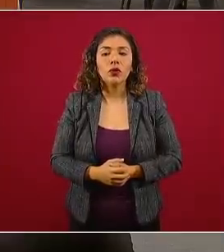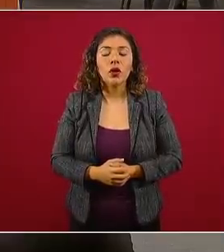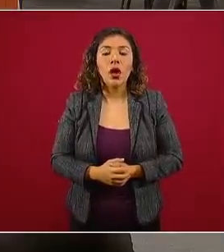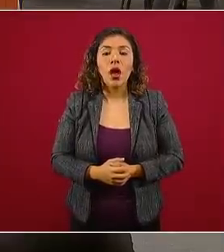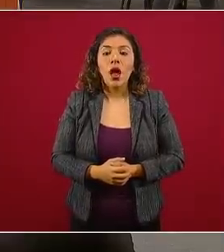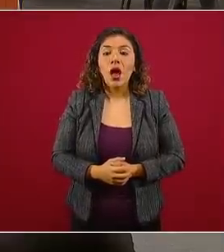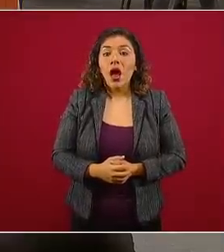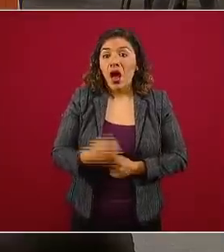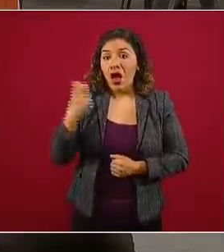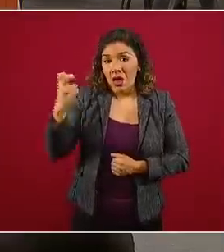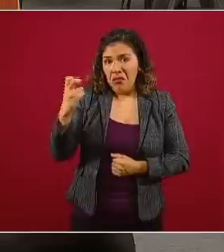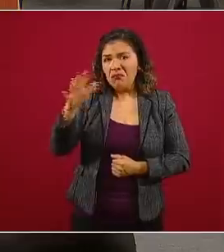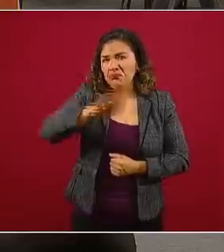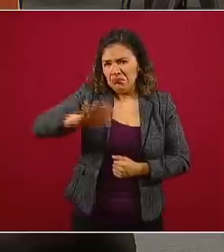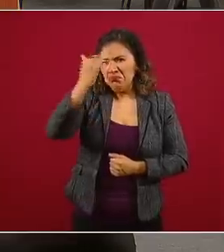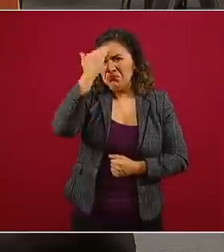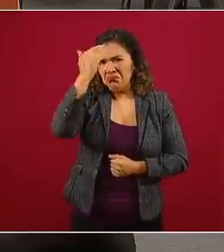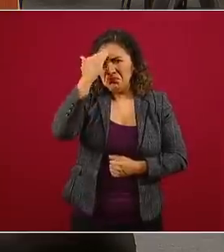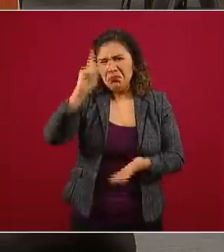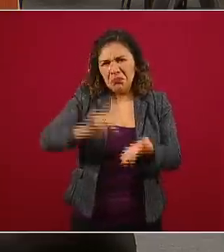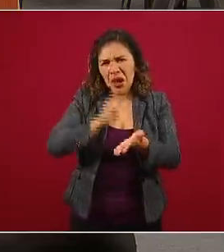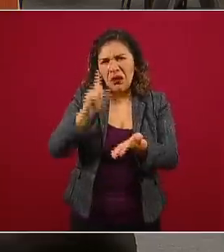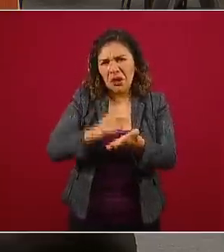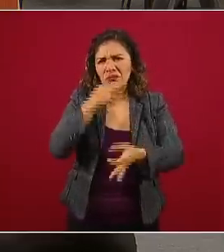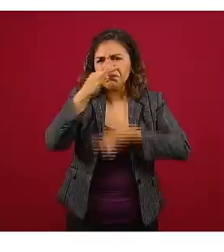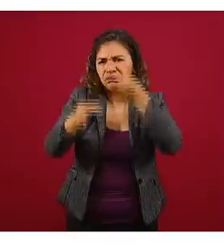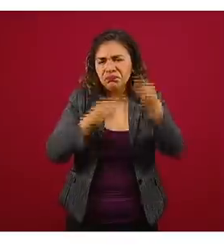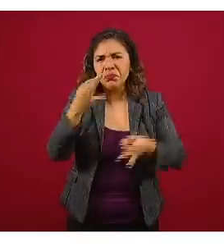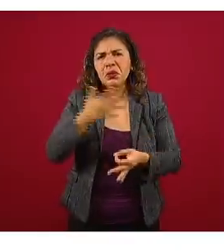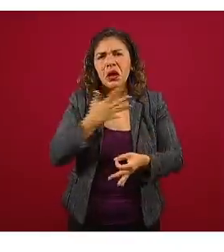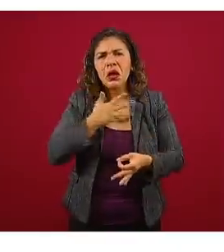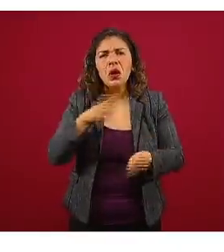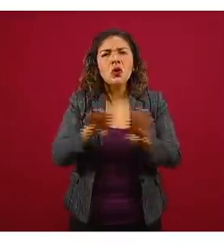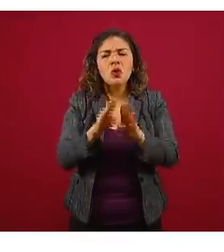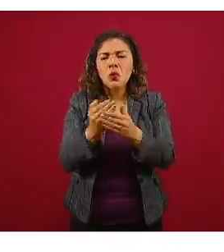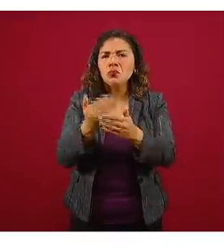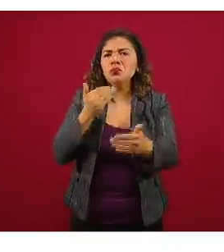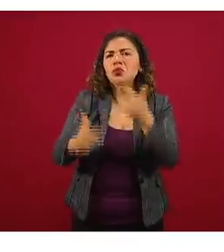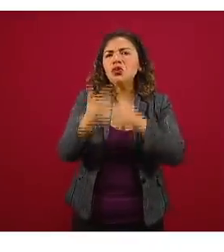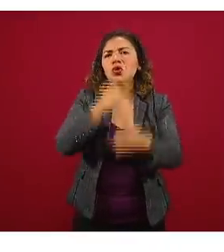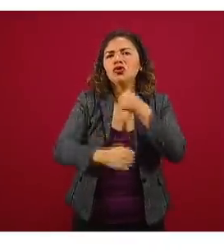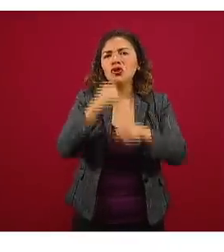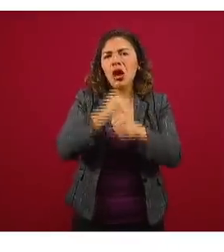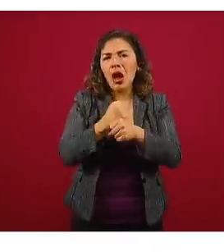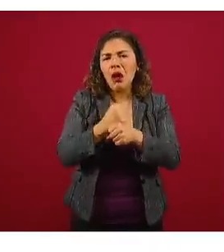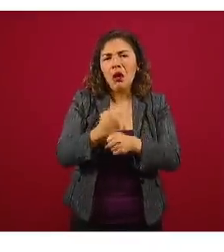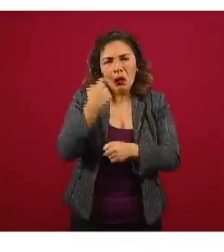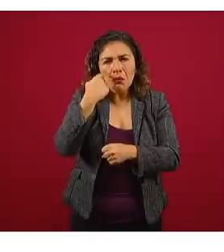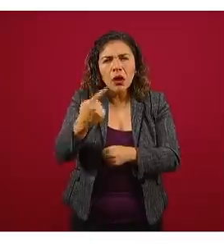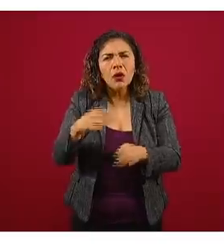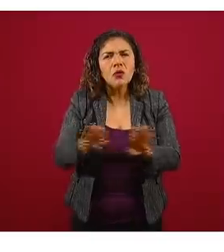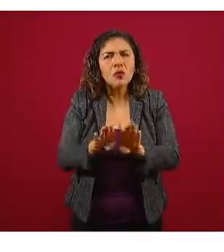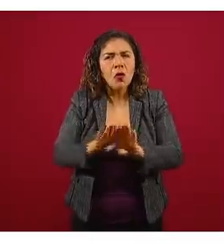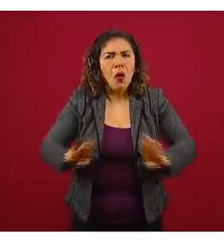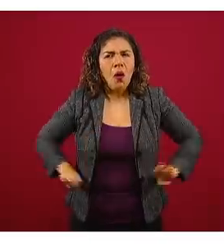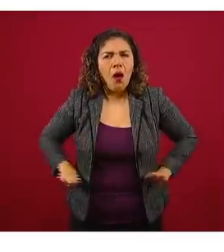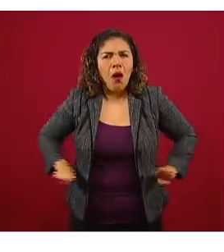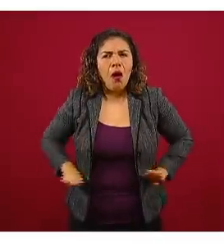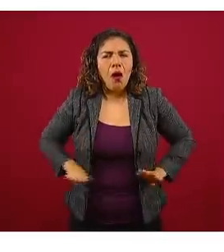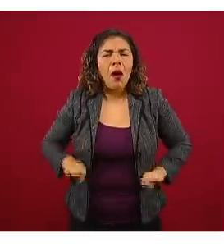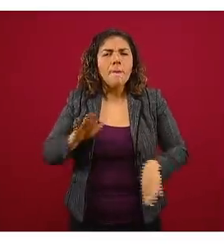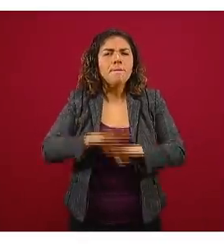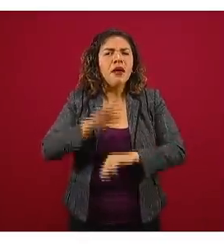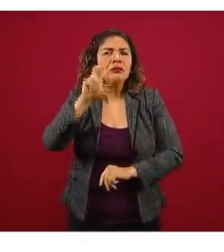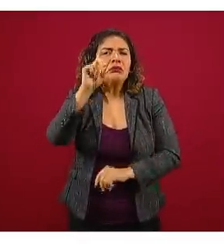ya se conocía y que ha estado documentados insisto al menos por 12 años pero la tendencia es desde hace más de